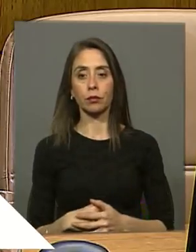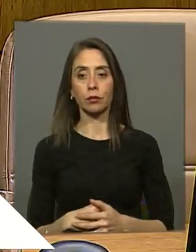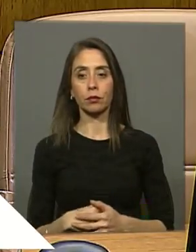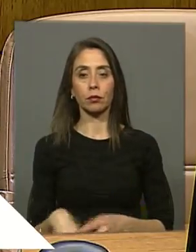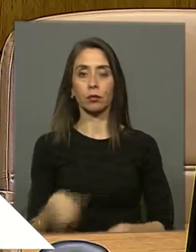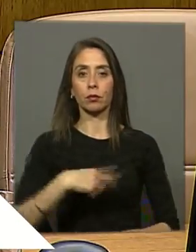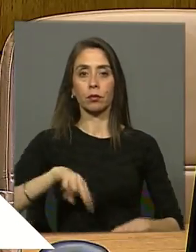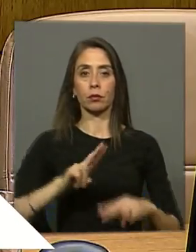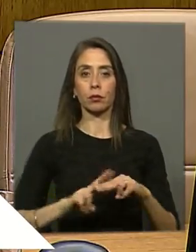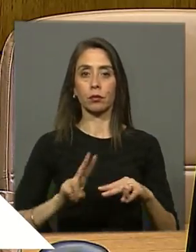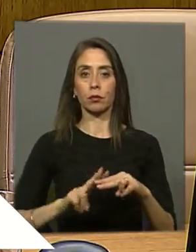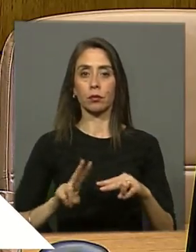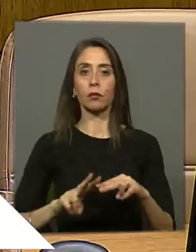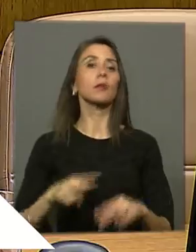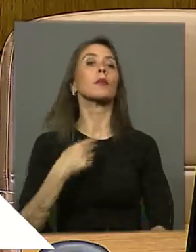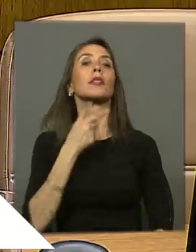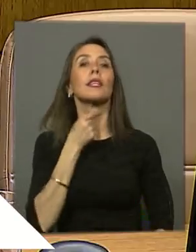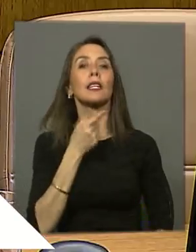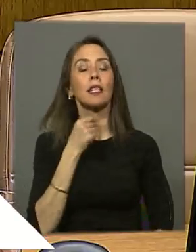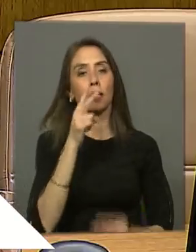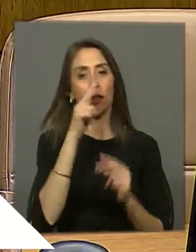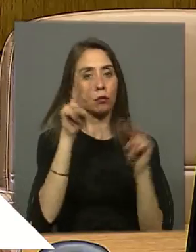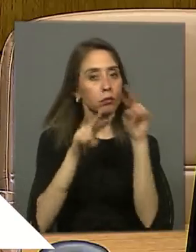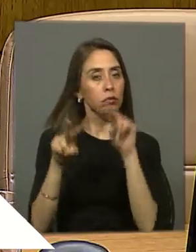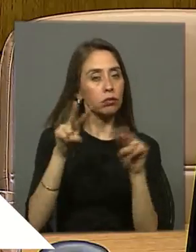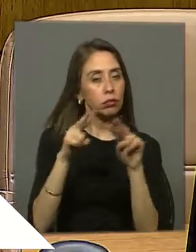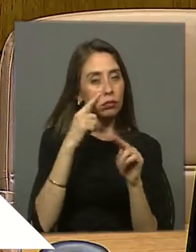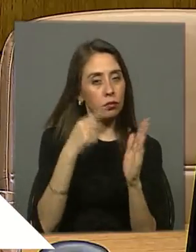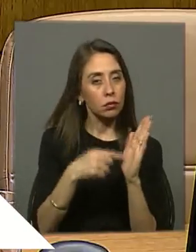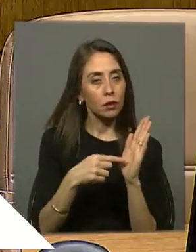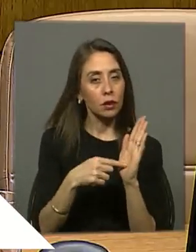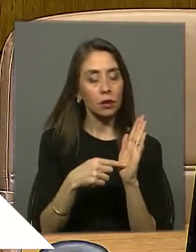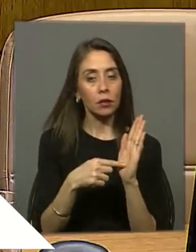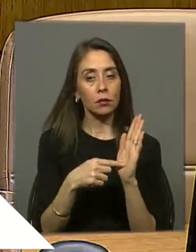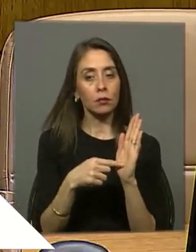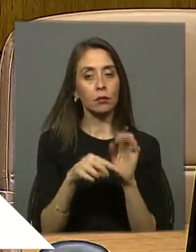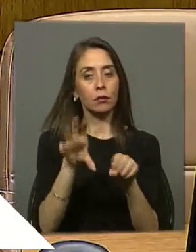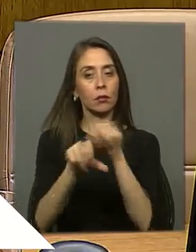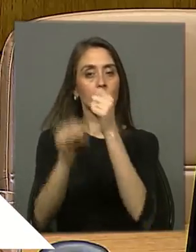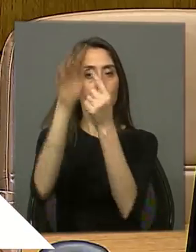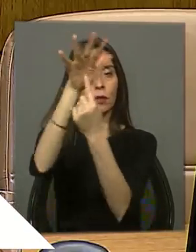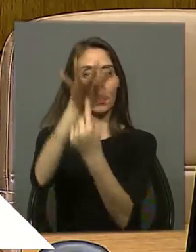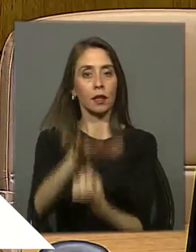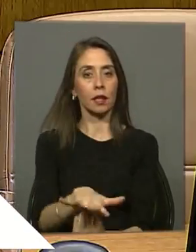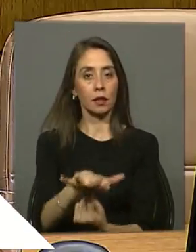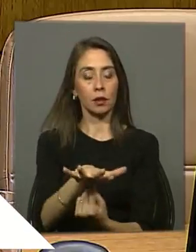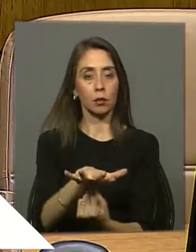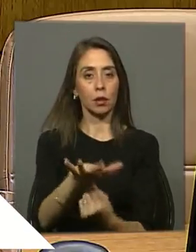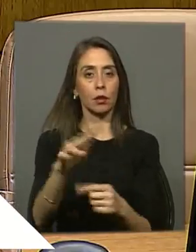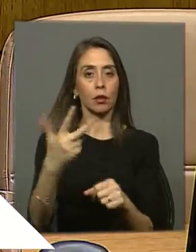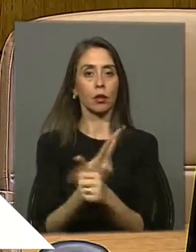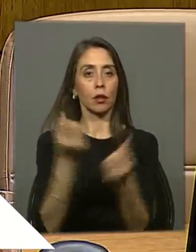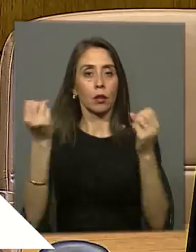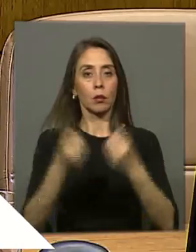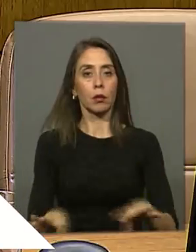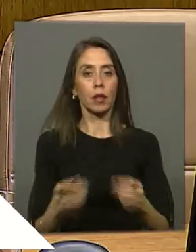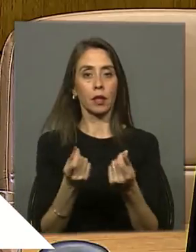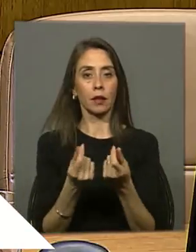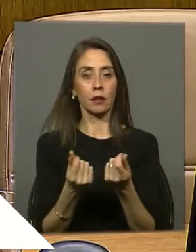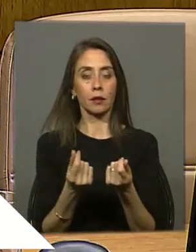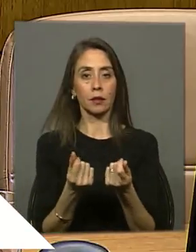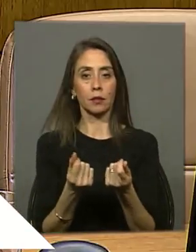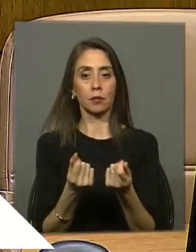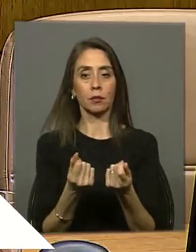porque queremos analizar la abierta discriminación y perjuicio a la región